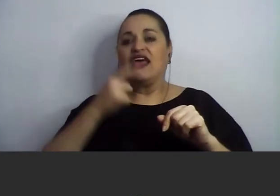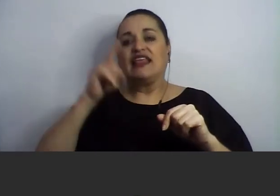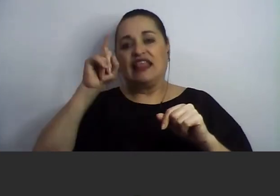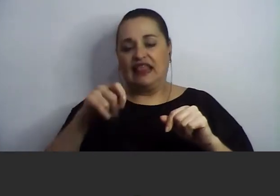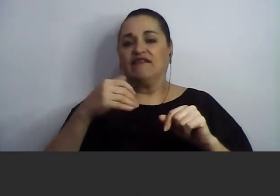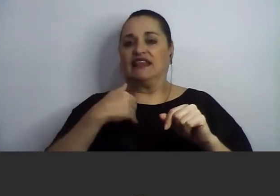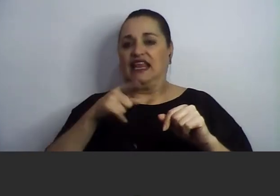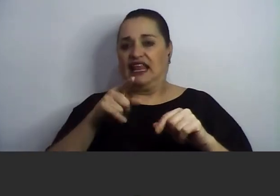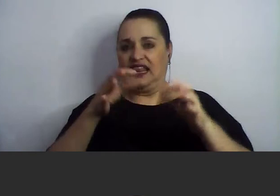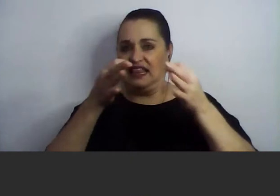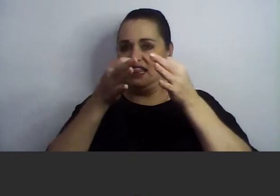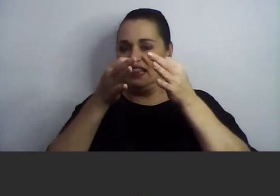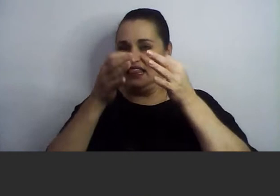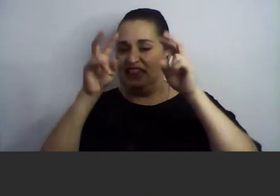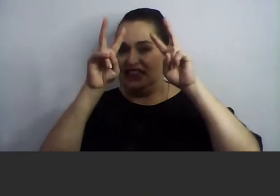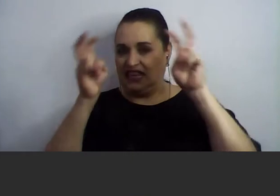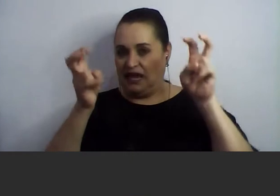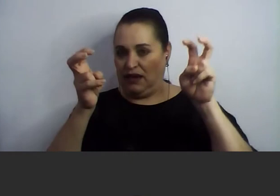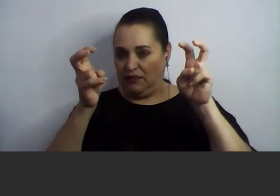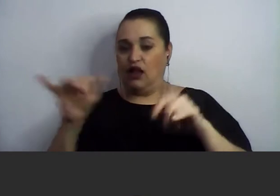este tema lo mismo